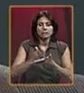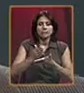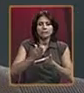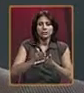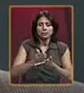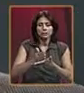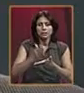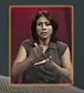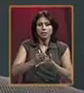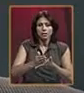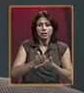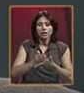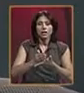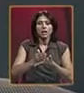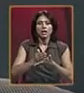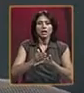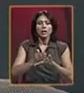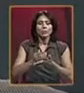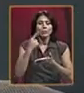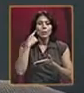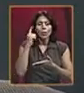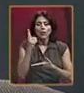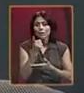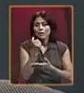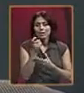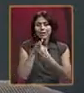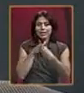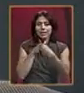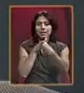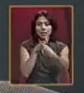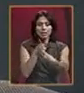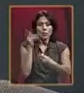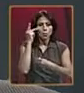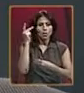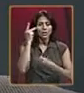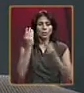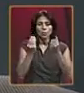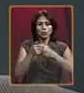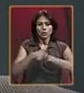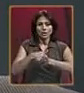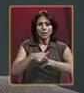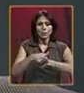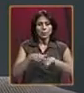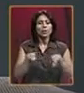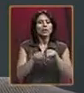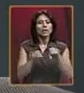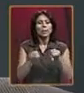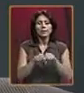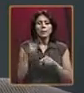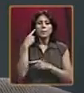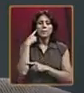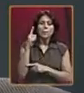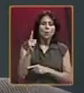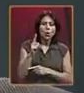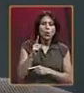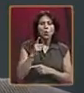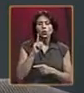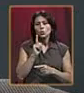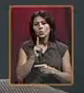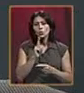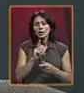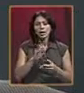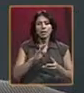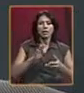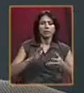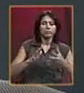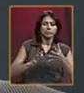sobre todo, diría yo, por falta de liderazgo político durante mucho tiempo y también por una cierta disfuncionalidad